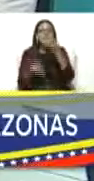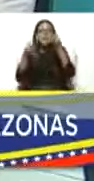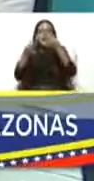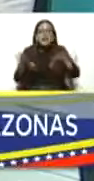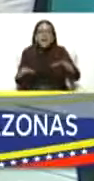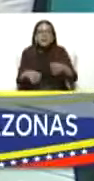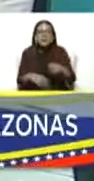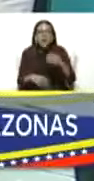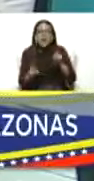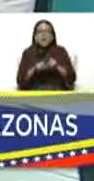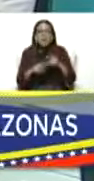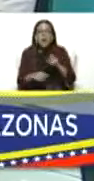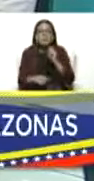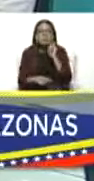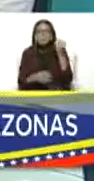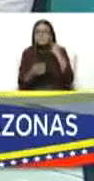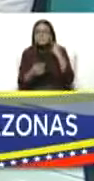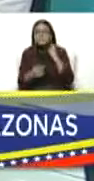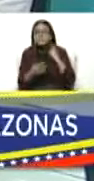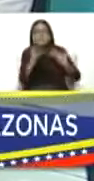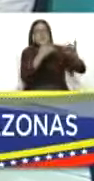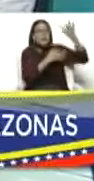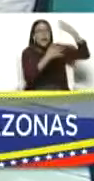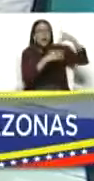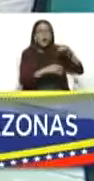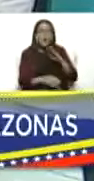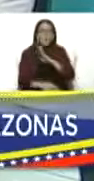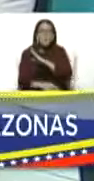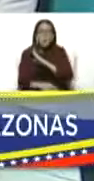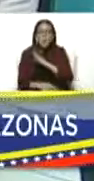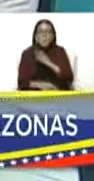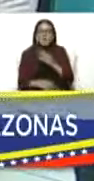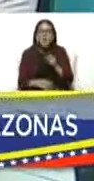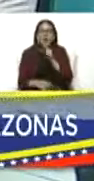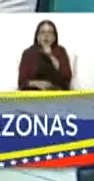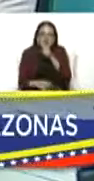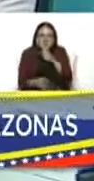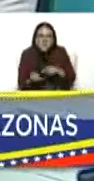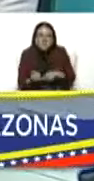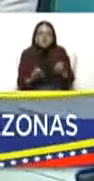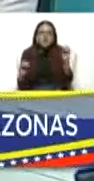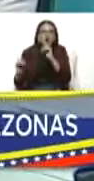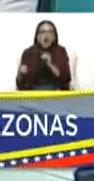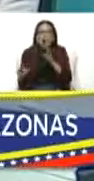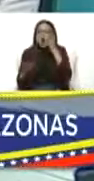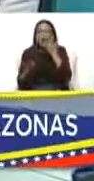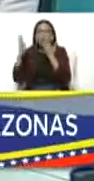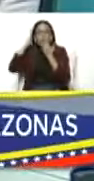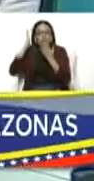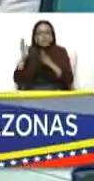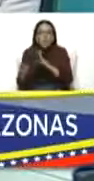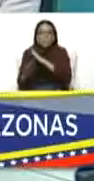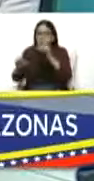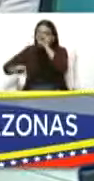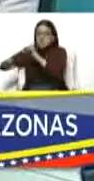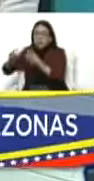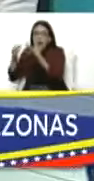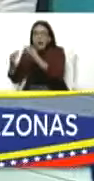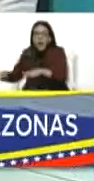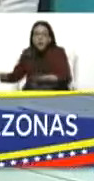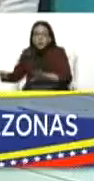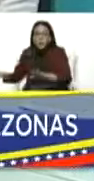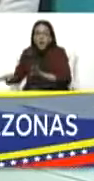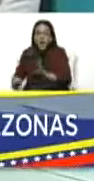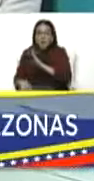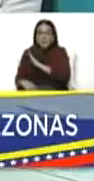la medicina ancestral en medicina de la ciencia, porque en el Amazonas están los secretos